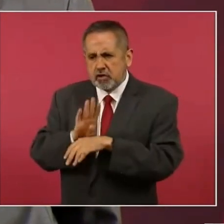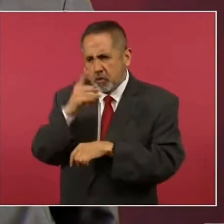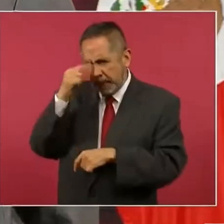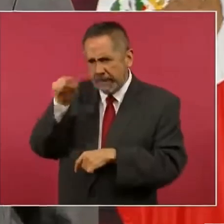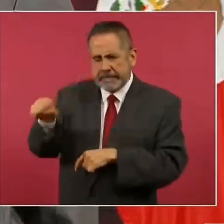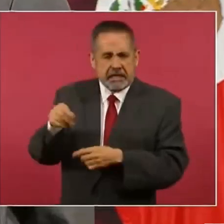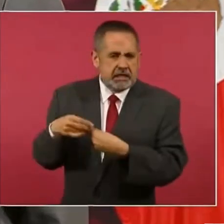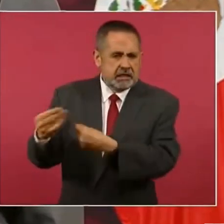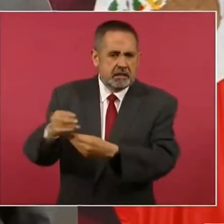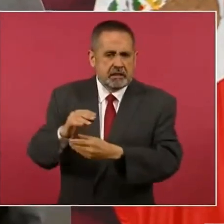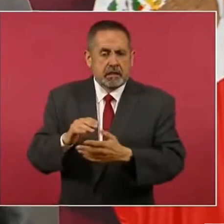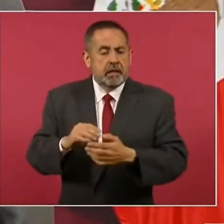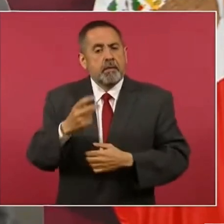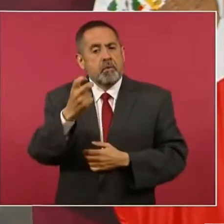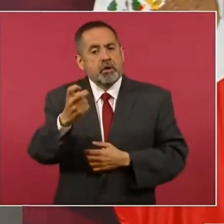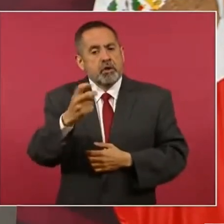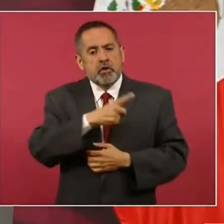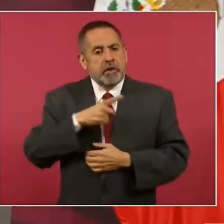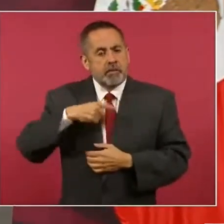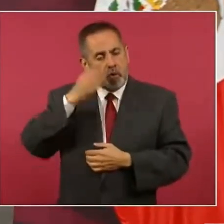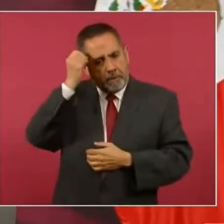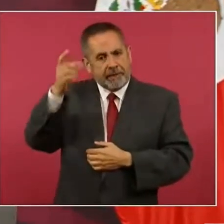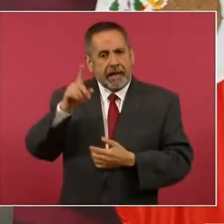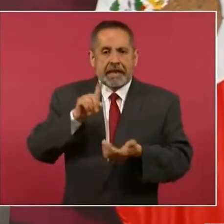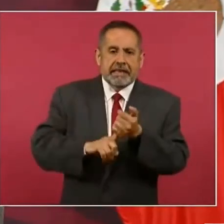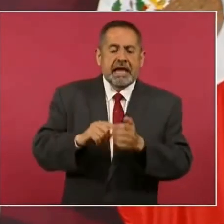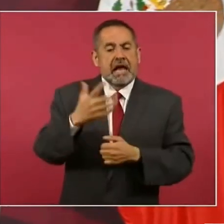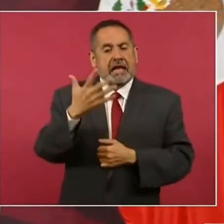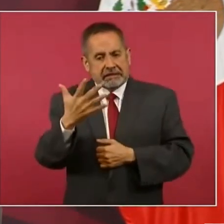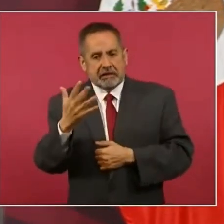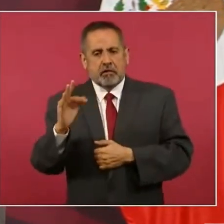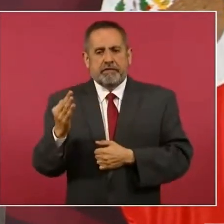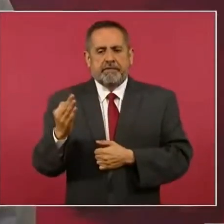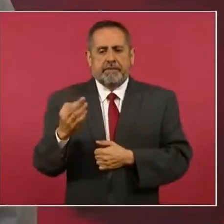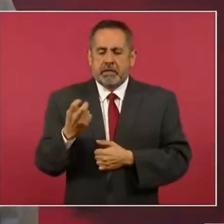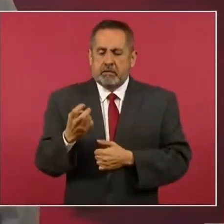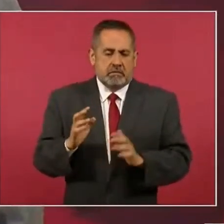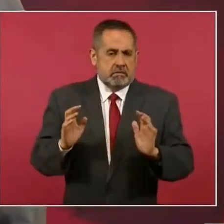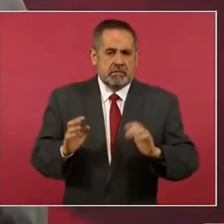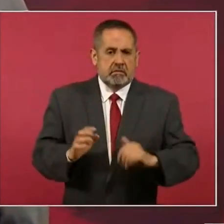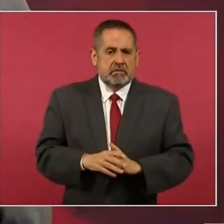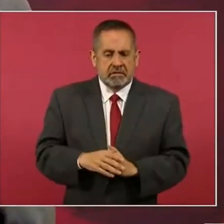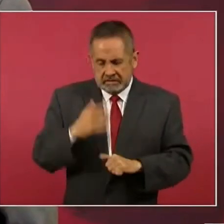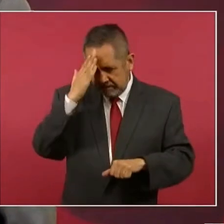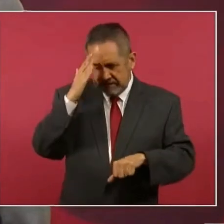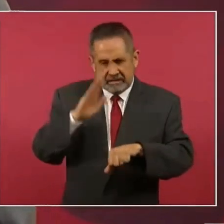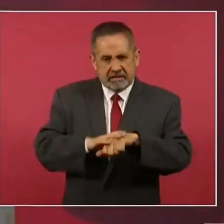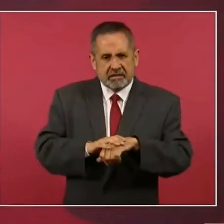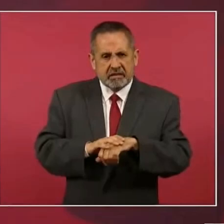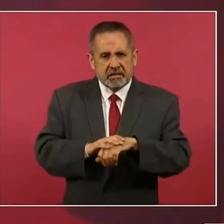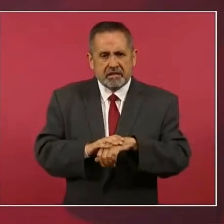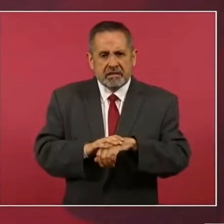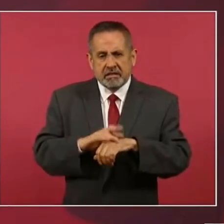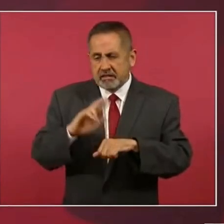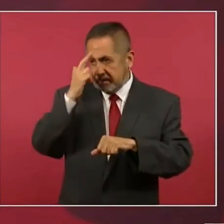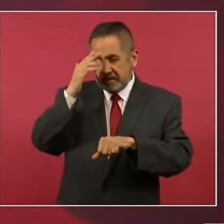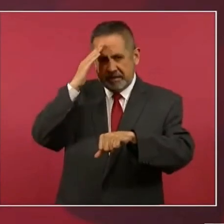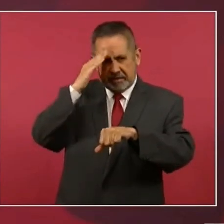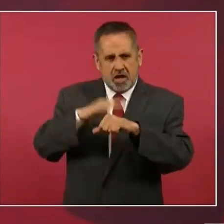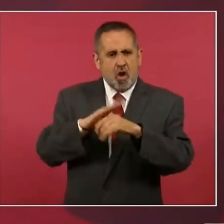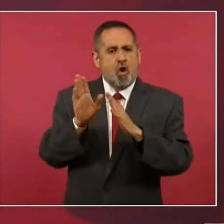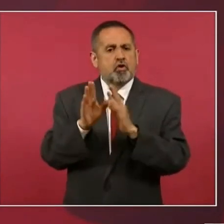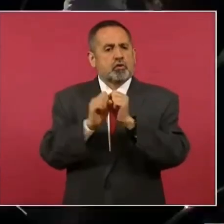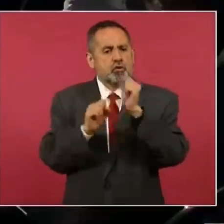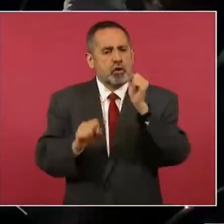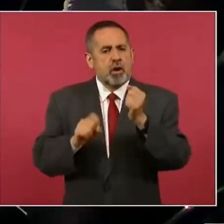Por eso no hay que olvidar lo del 5 de febrero, la conmemoración de la